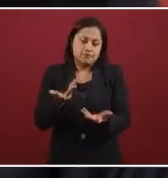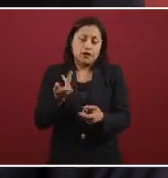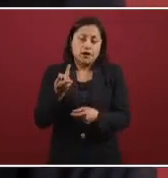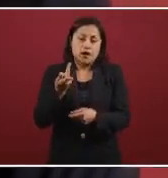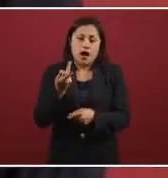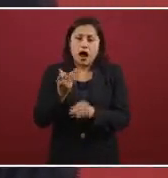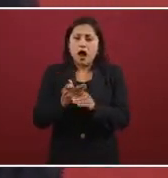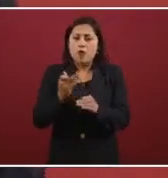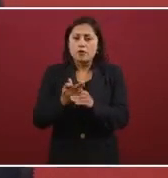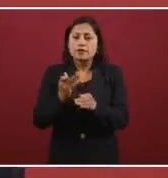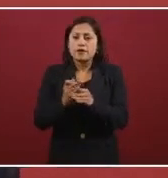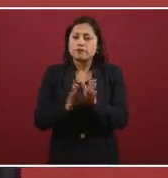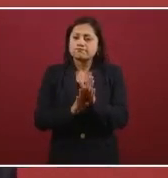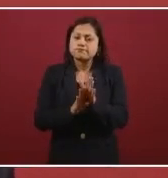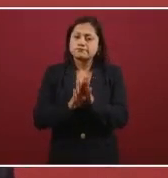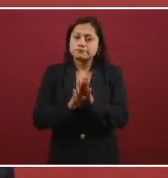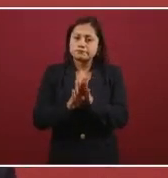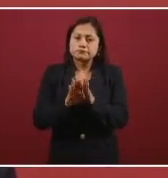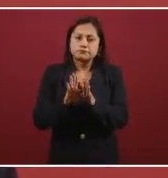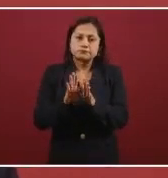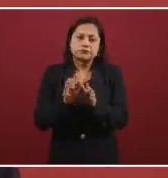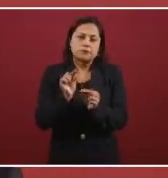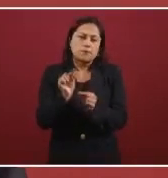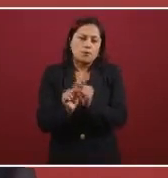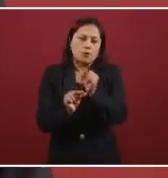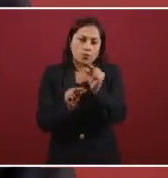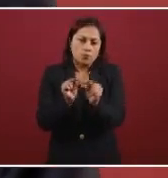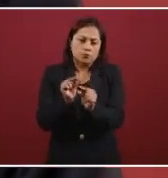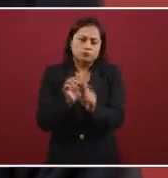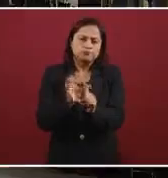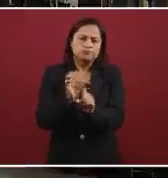incremento en la producción de gasolinas.